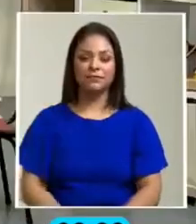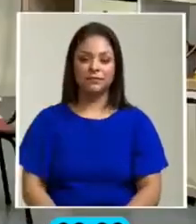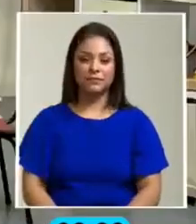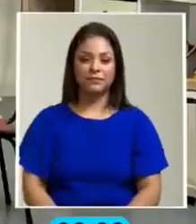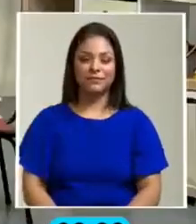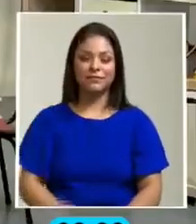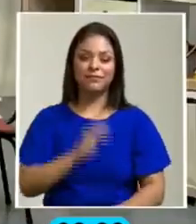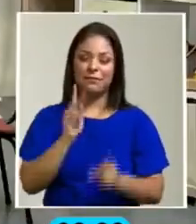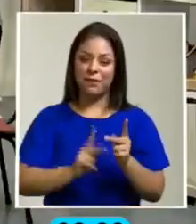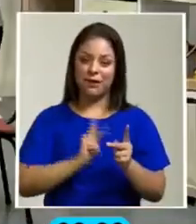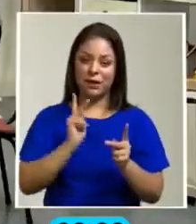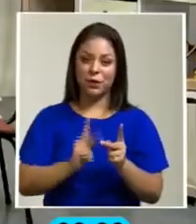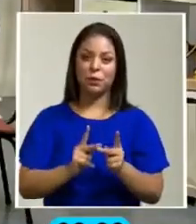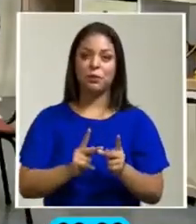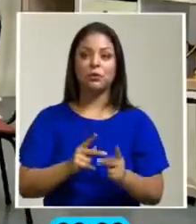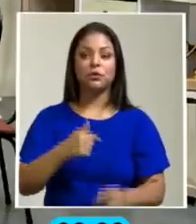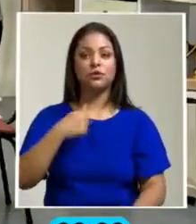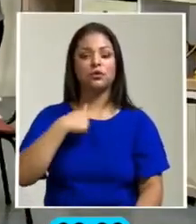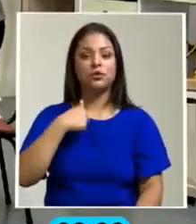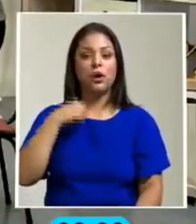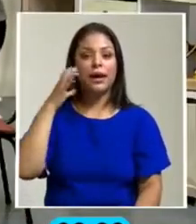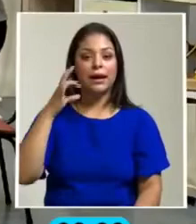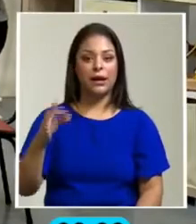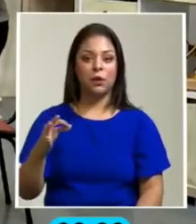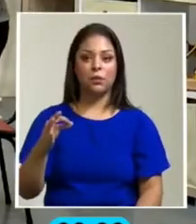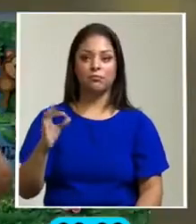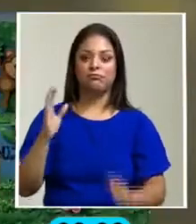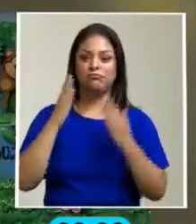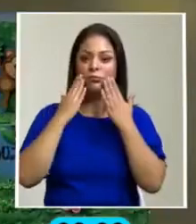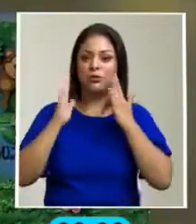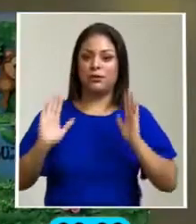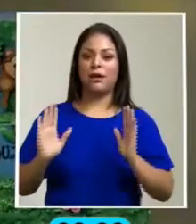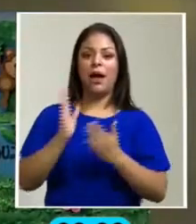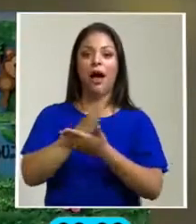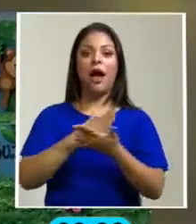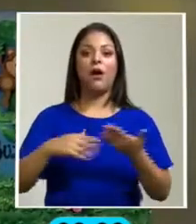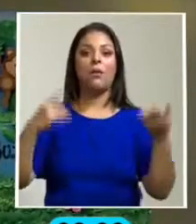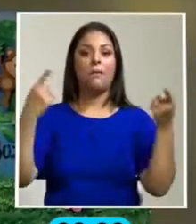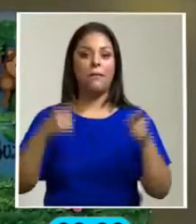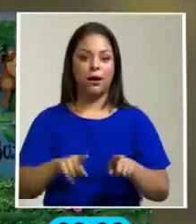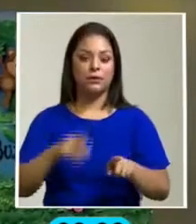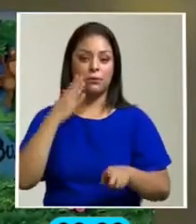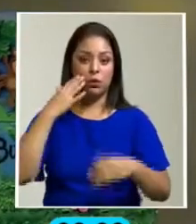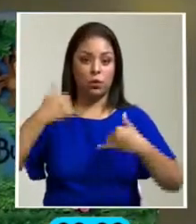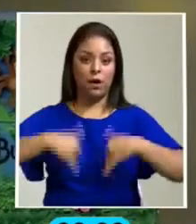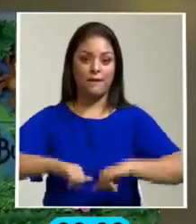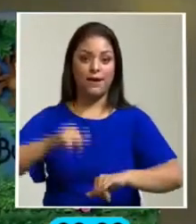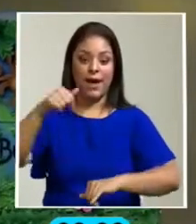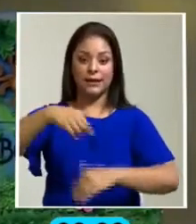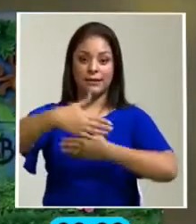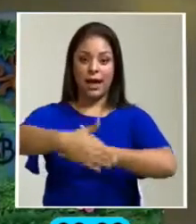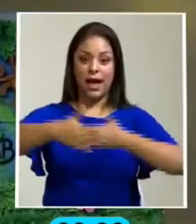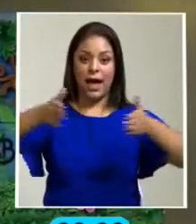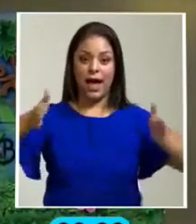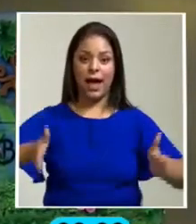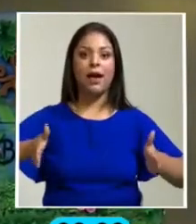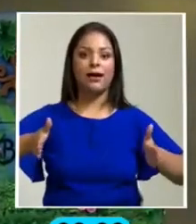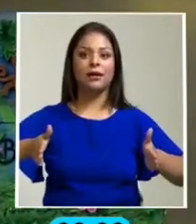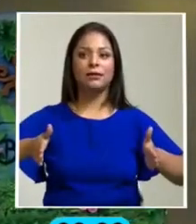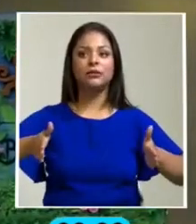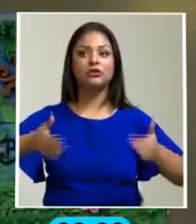entonces yo diría, bueno, no sé, algo pasa porque todavía en esta caja hoy que me enviaron niños y niñas todavía